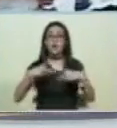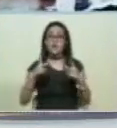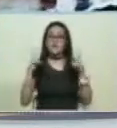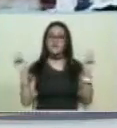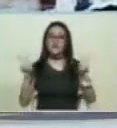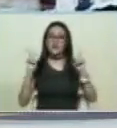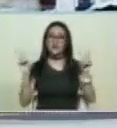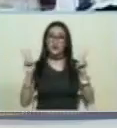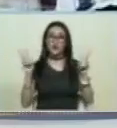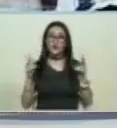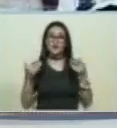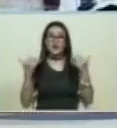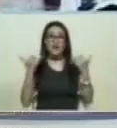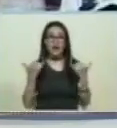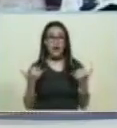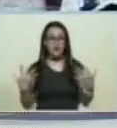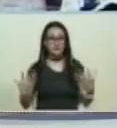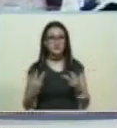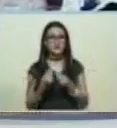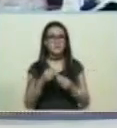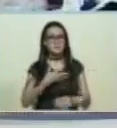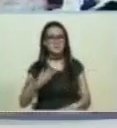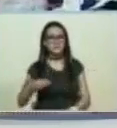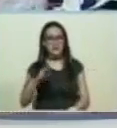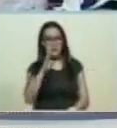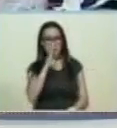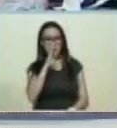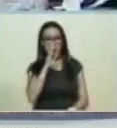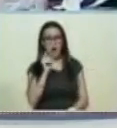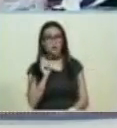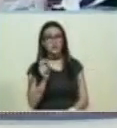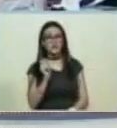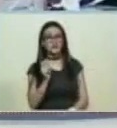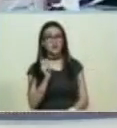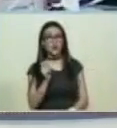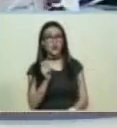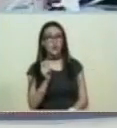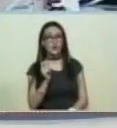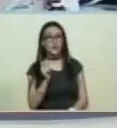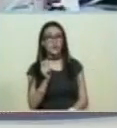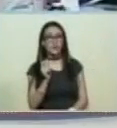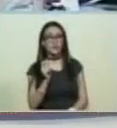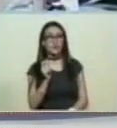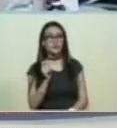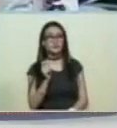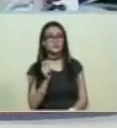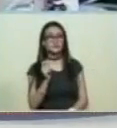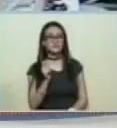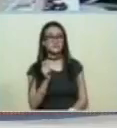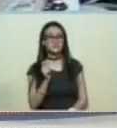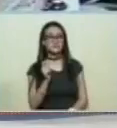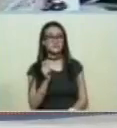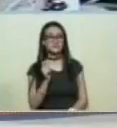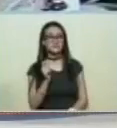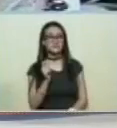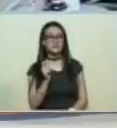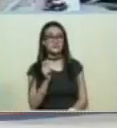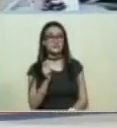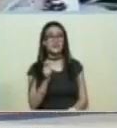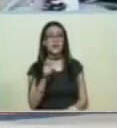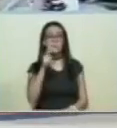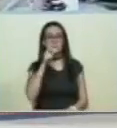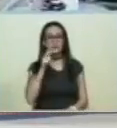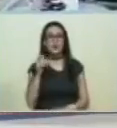victorias. Me acompaña, a mi lado está la presidenta del Banco del Tesoro, está nuestra joven que ha participado en la